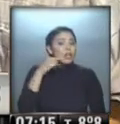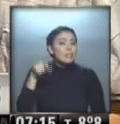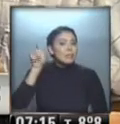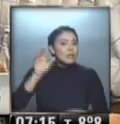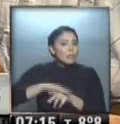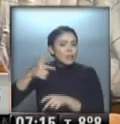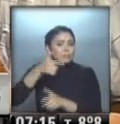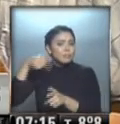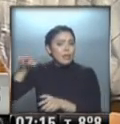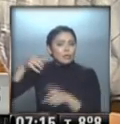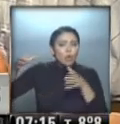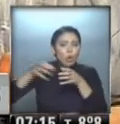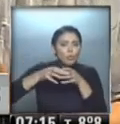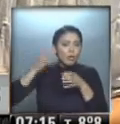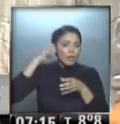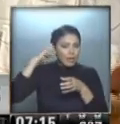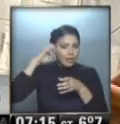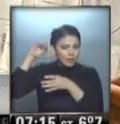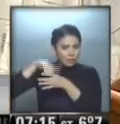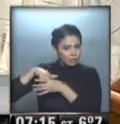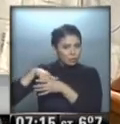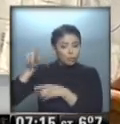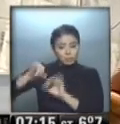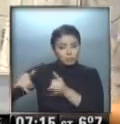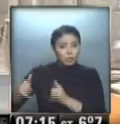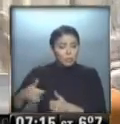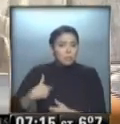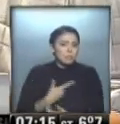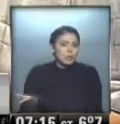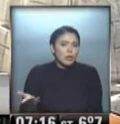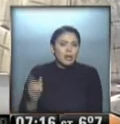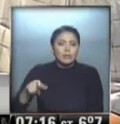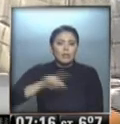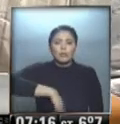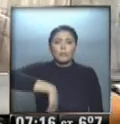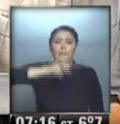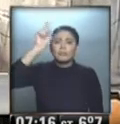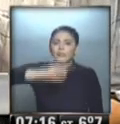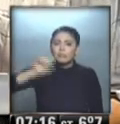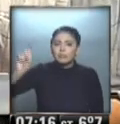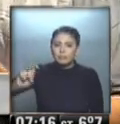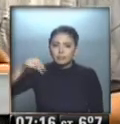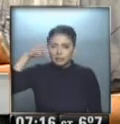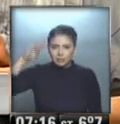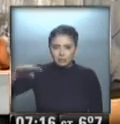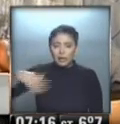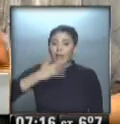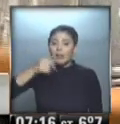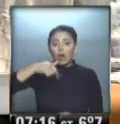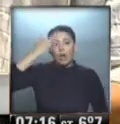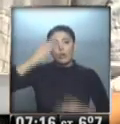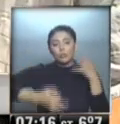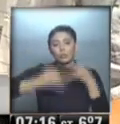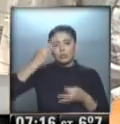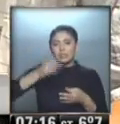son militantes de la Unión Cívica Radical, jóvenes que habitualmente realizan las pintadas en los barrios. Lo cierto es que la justicia, a